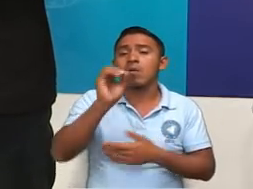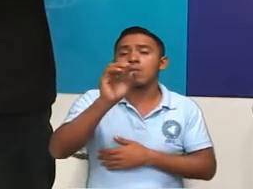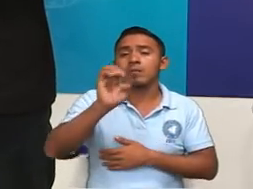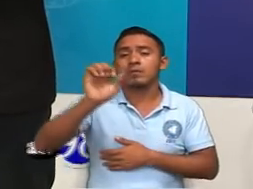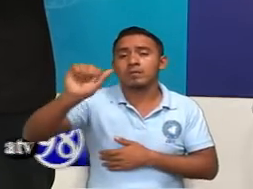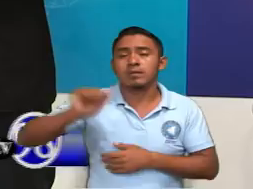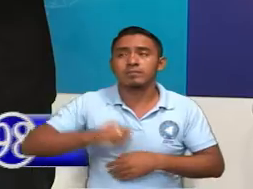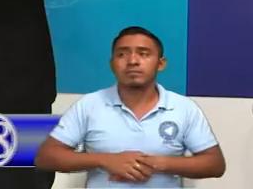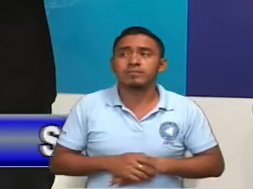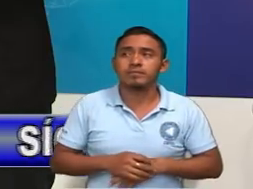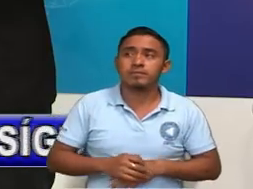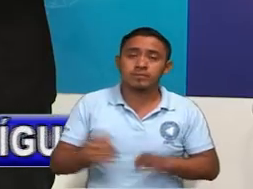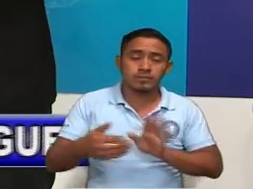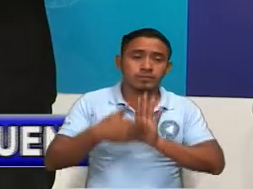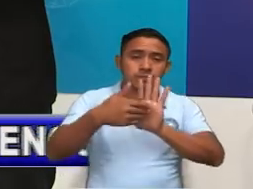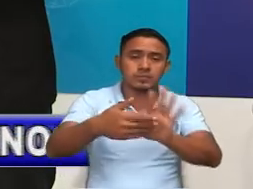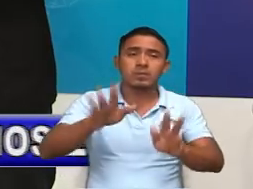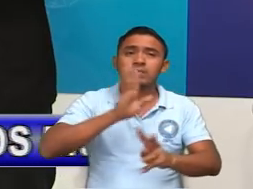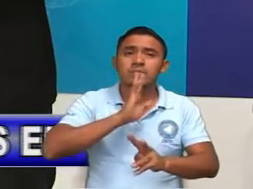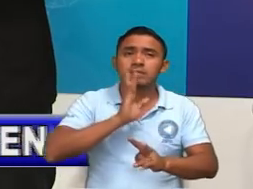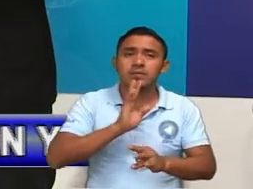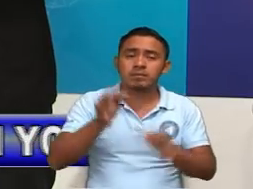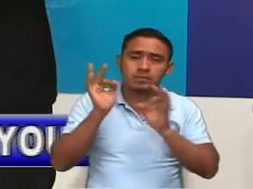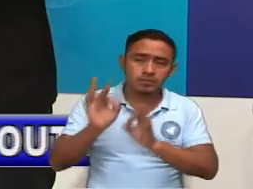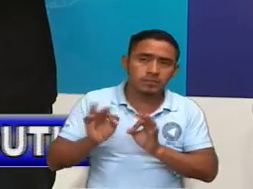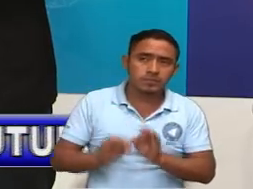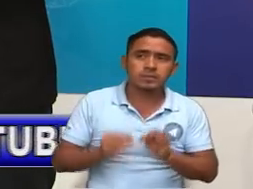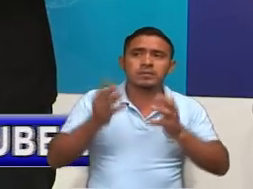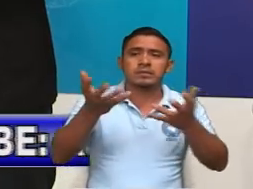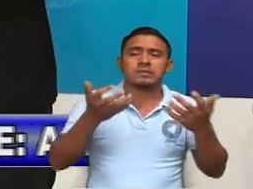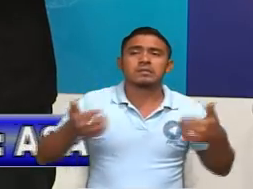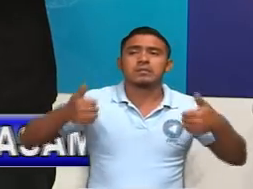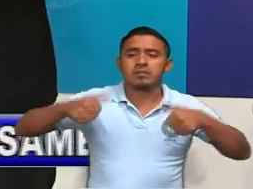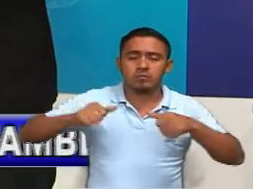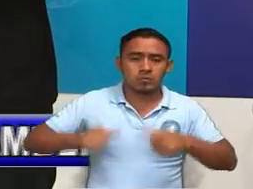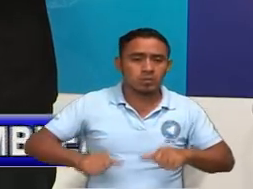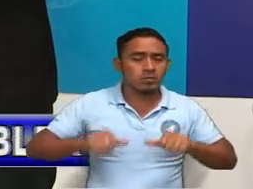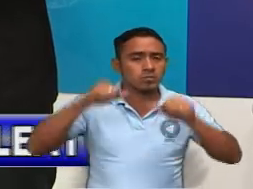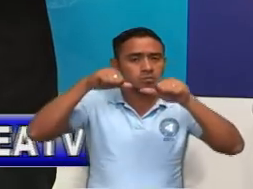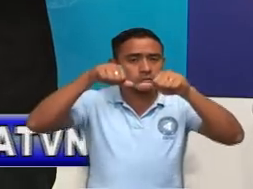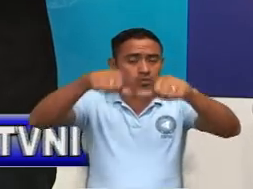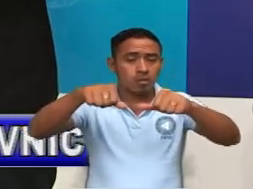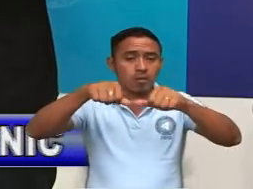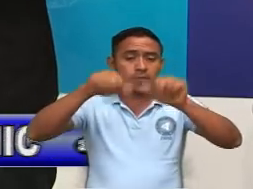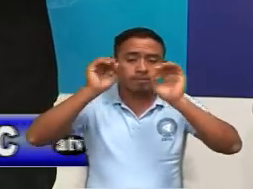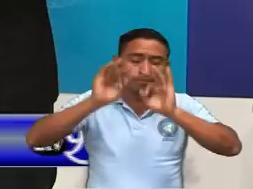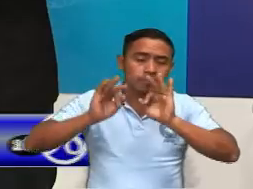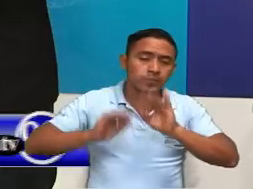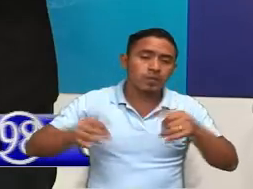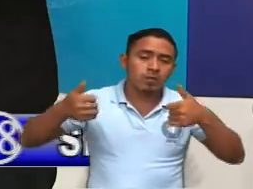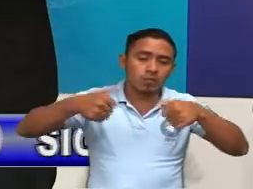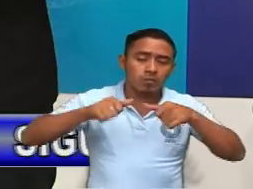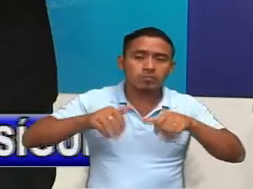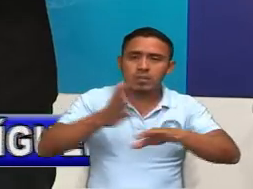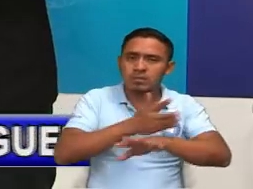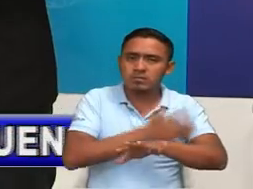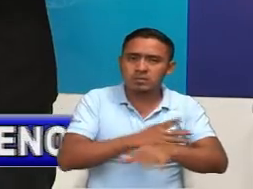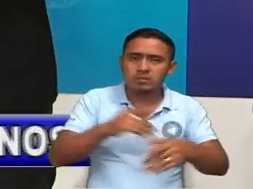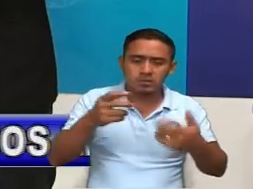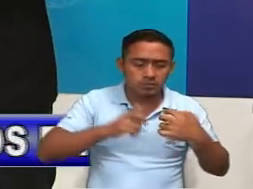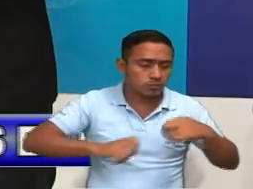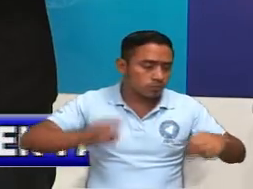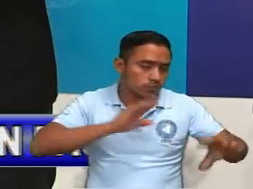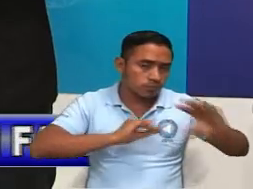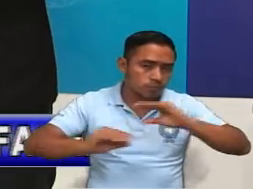Americanos, presentó su voluntad política de llegar a consensos y continuar cumpliendo con los acuerdos ya tomados en las mesas